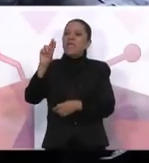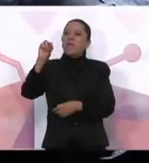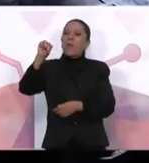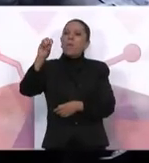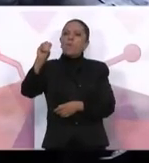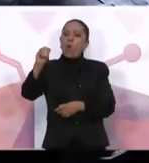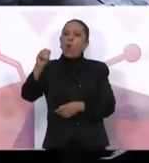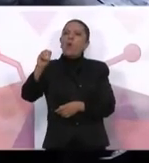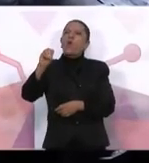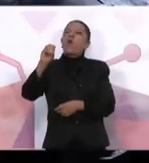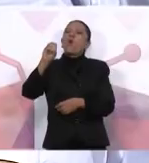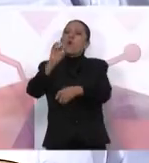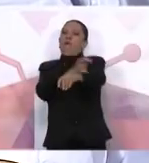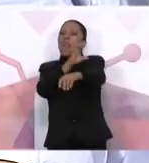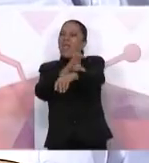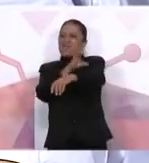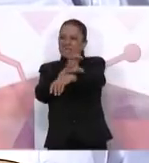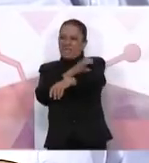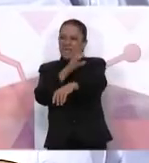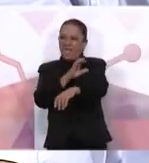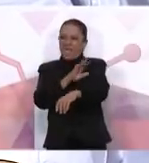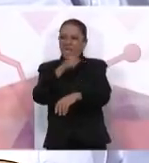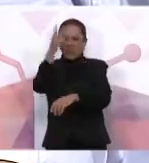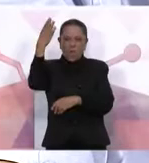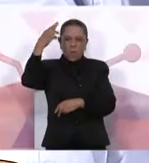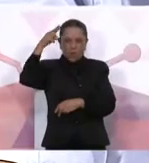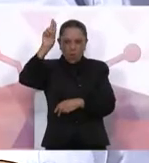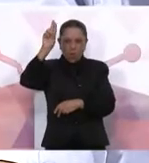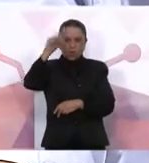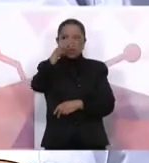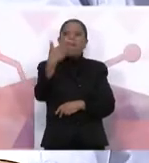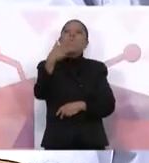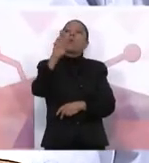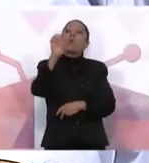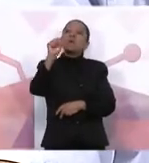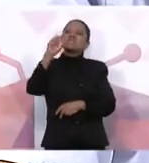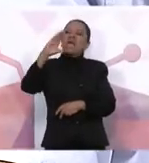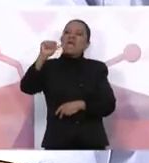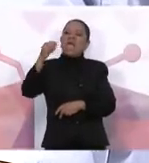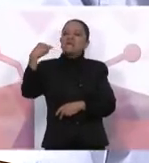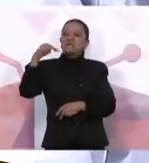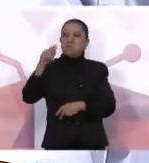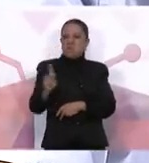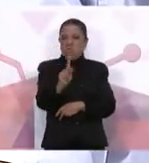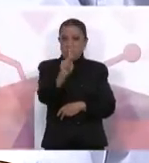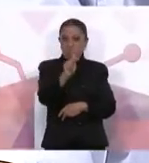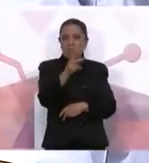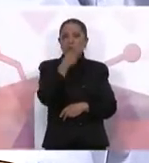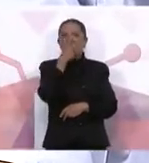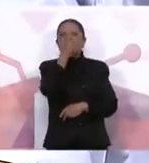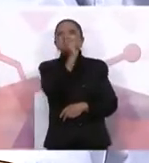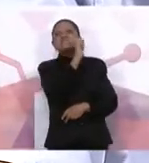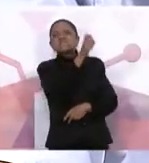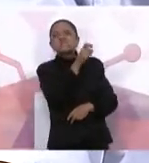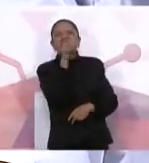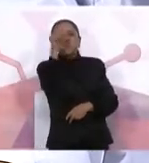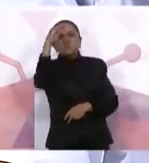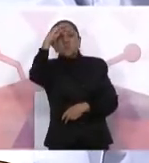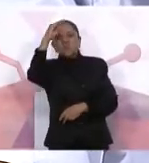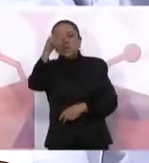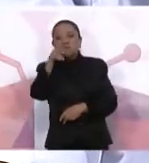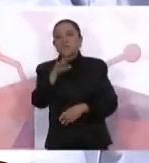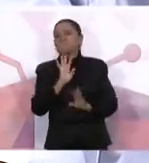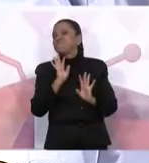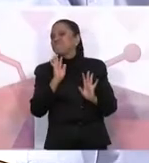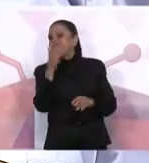mira ahí hay una inversión federal muy grande que viene un abuso de ese tipo de planeación autoritaria